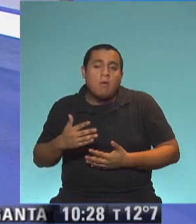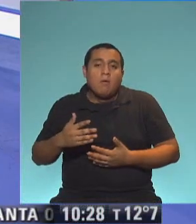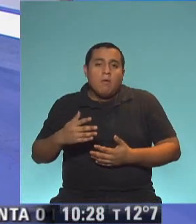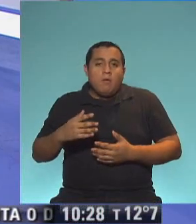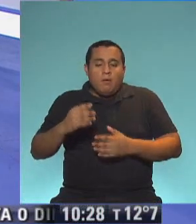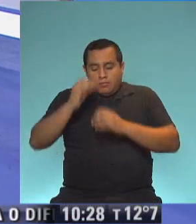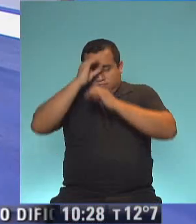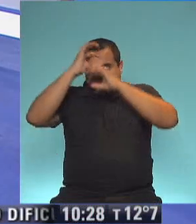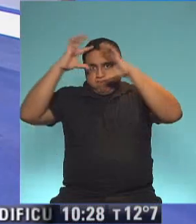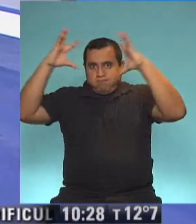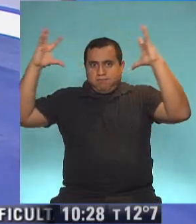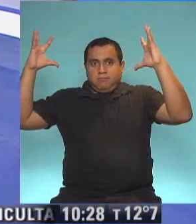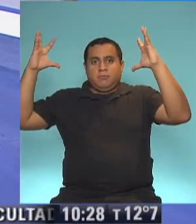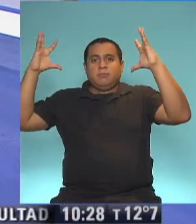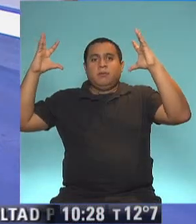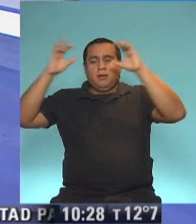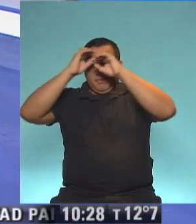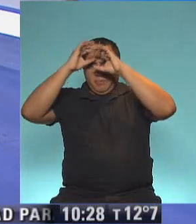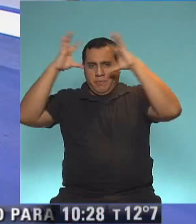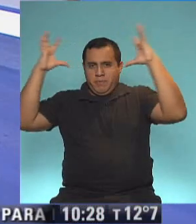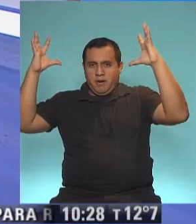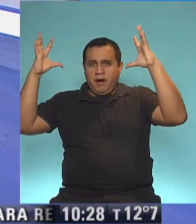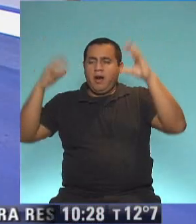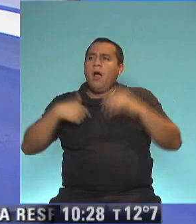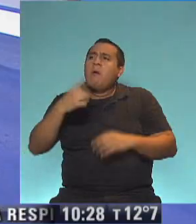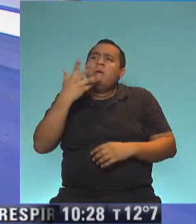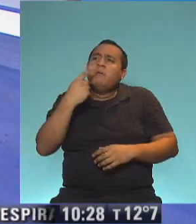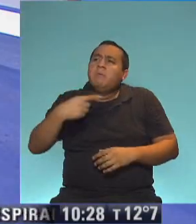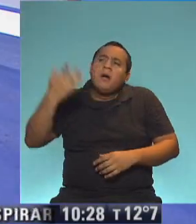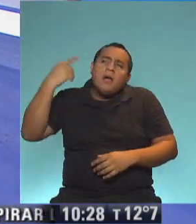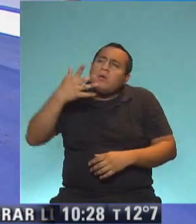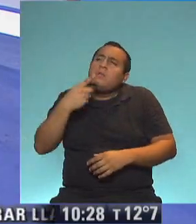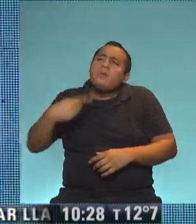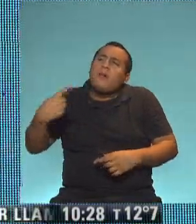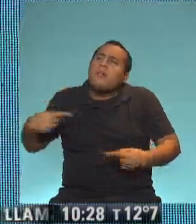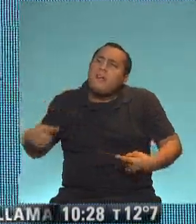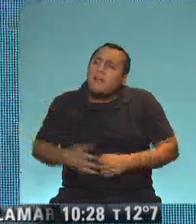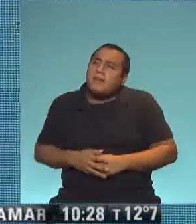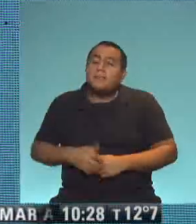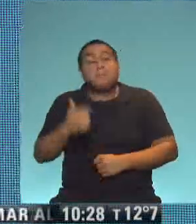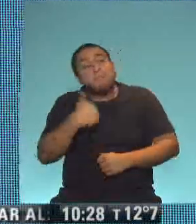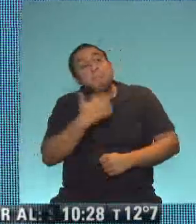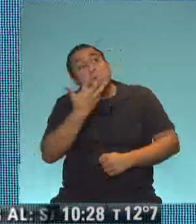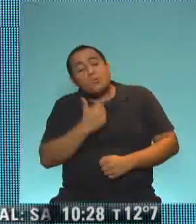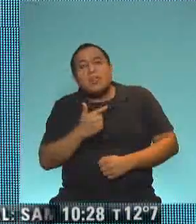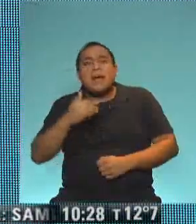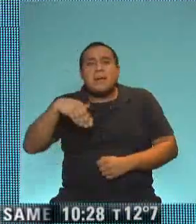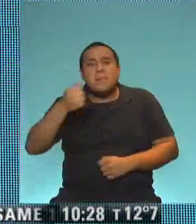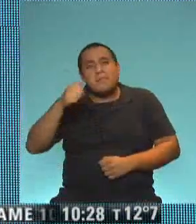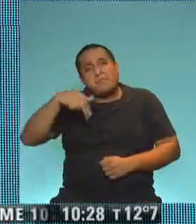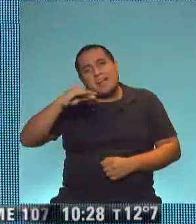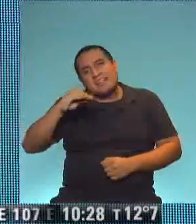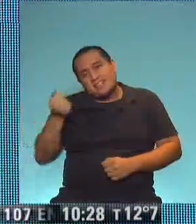Hacemos viaje. Las puertas de la imaginación. ¿A vos qué te gustaba jugar, señor? A mí me gustaba jugar a la mancha. Yo jugaba